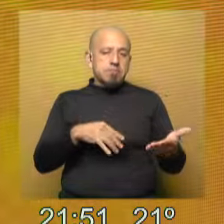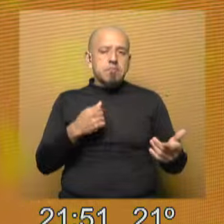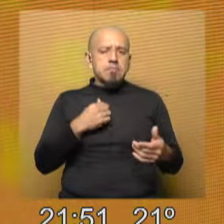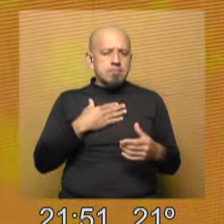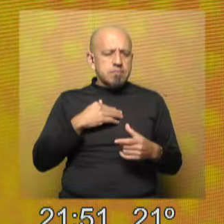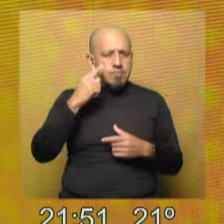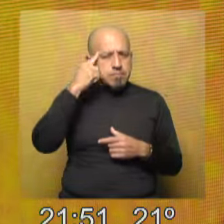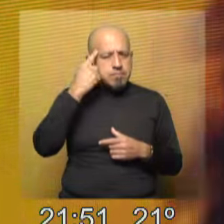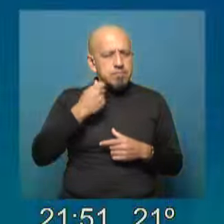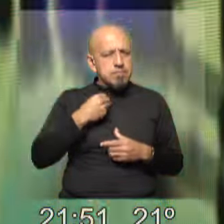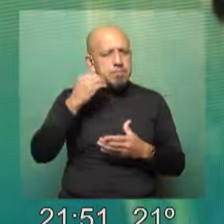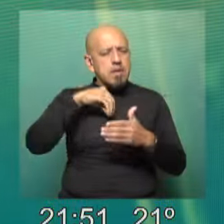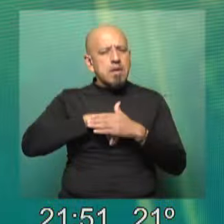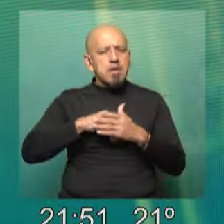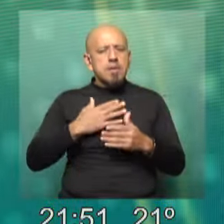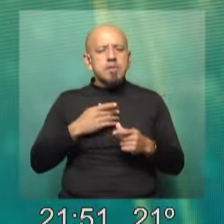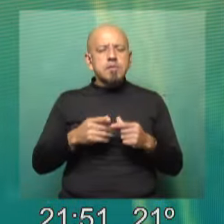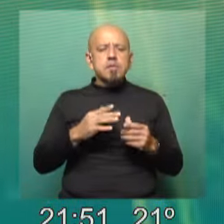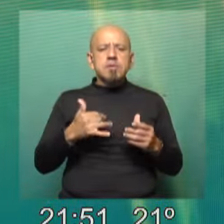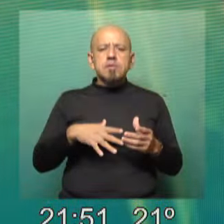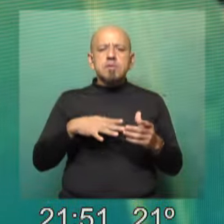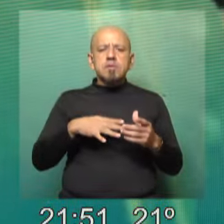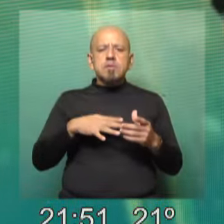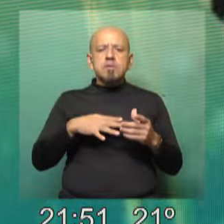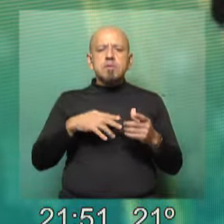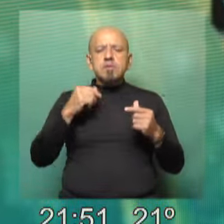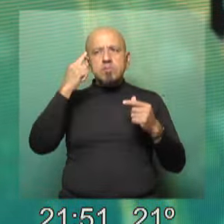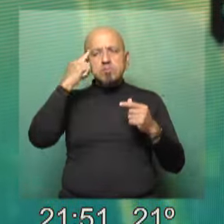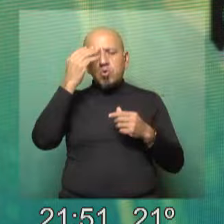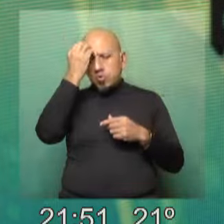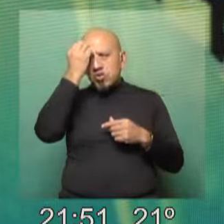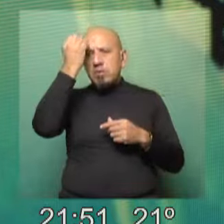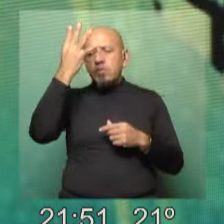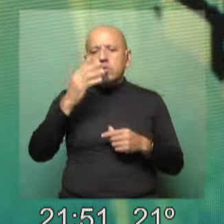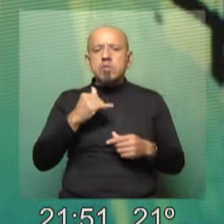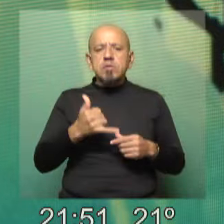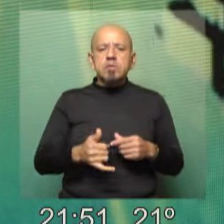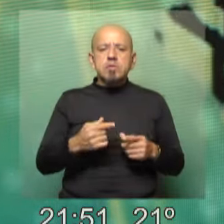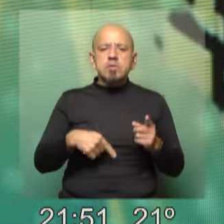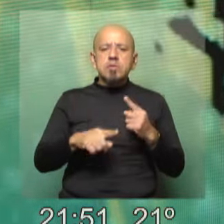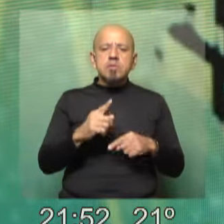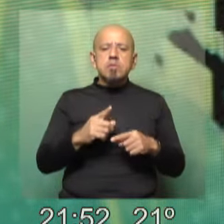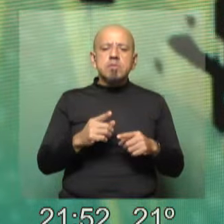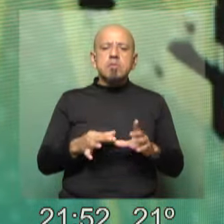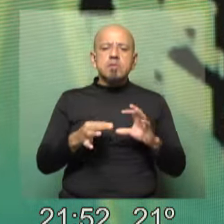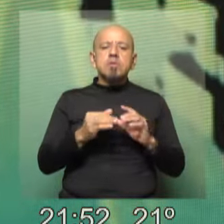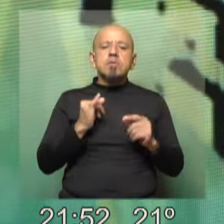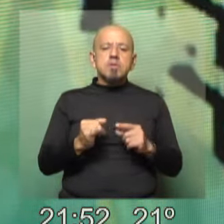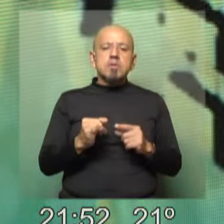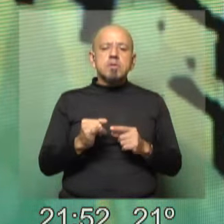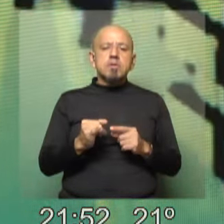cuando una internamente tiene un concepto, por más que no llegue todo exacto para el otro lado, sí